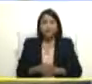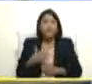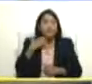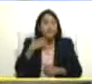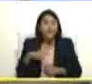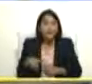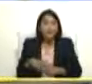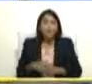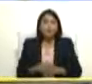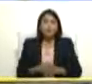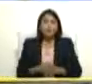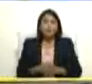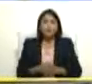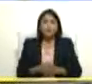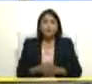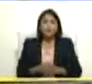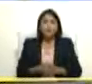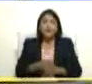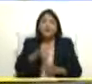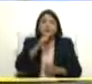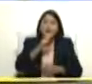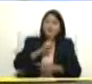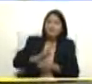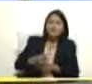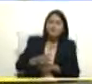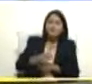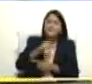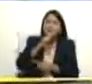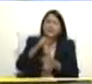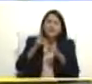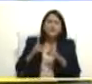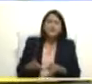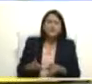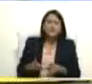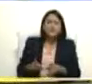¿Y cuál fue la voz que dio el mandato? ¿Quién fue que decidió?